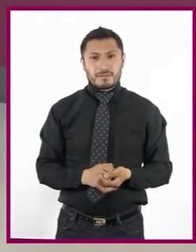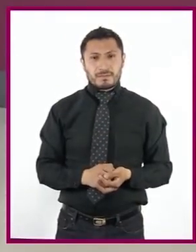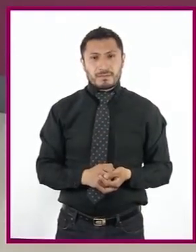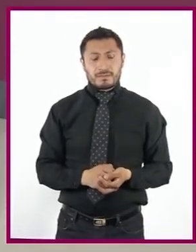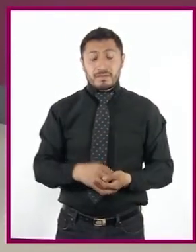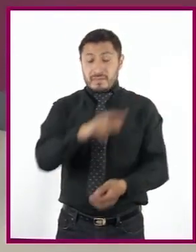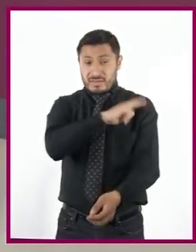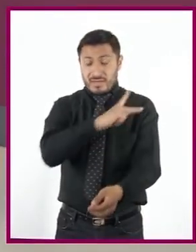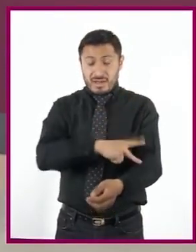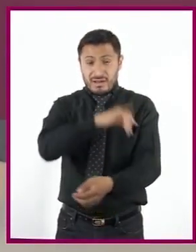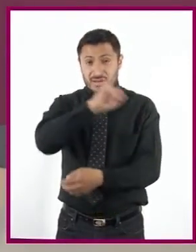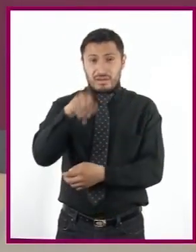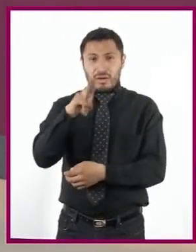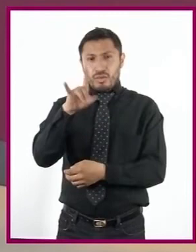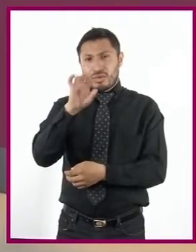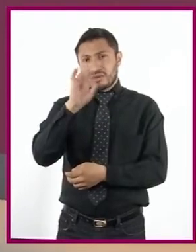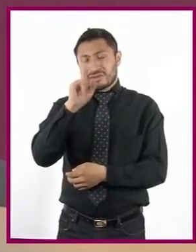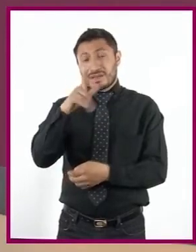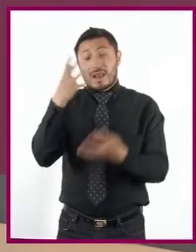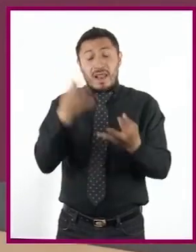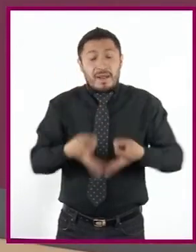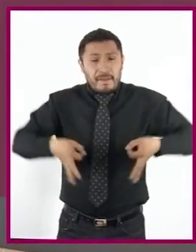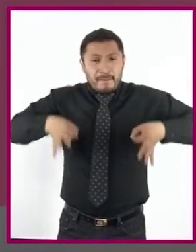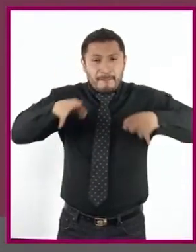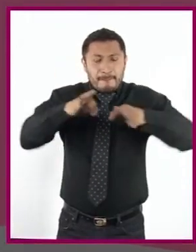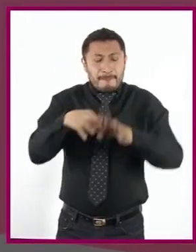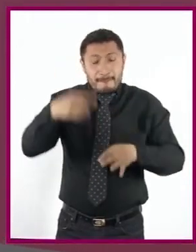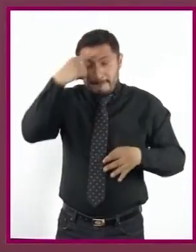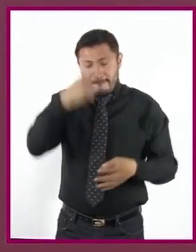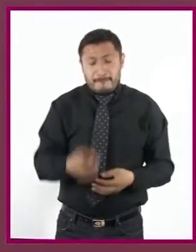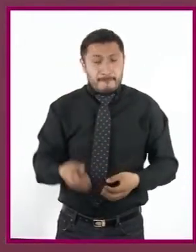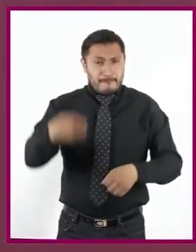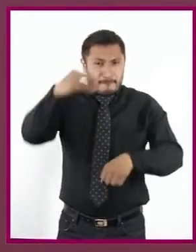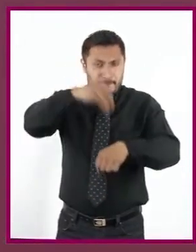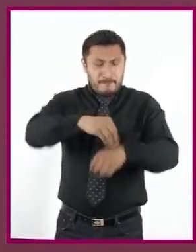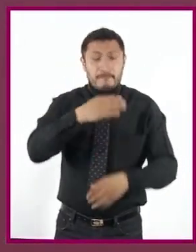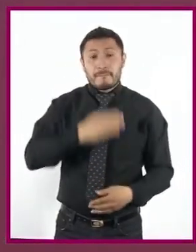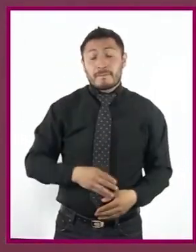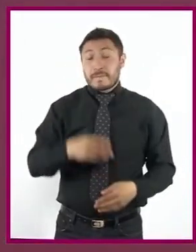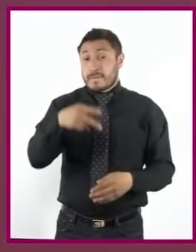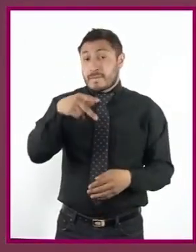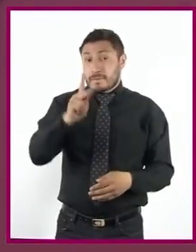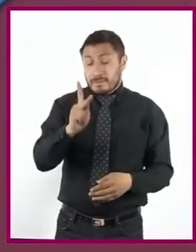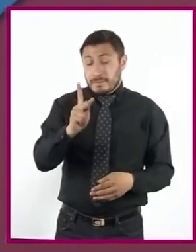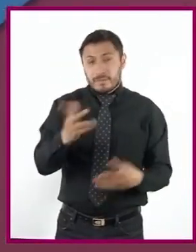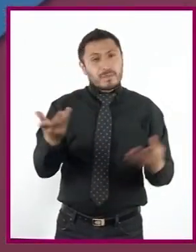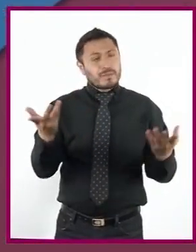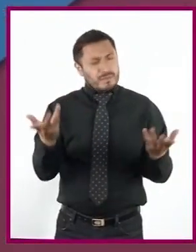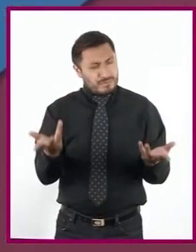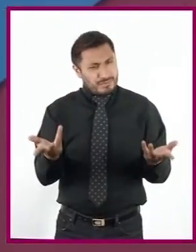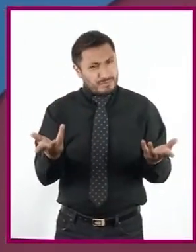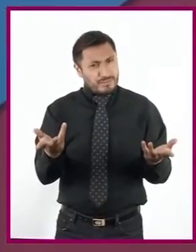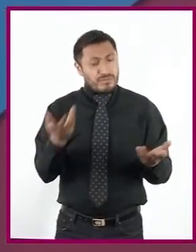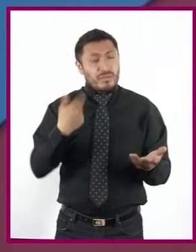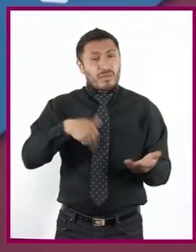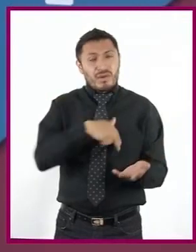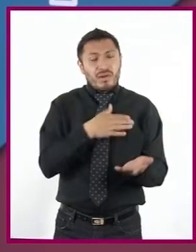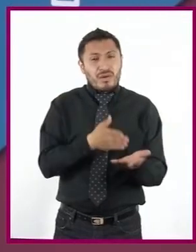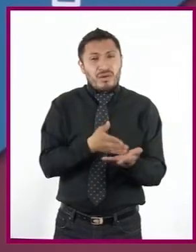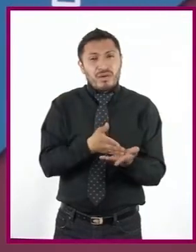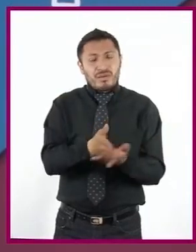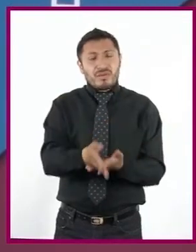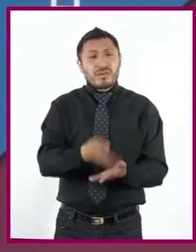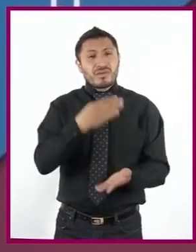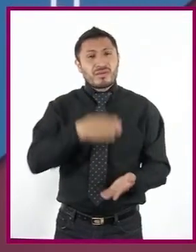El Poder Judicial es parte fundamental al impartir justicia, pero ¿cómo podemos acceder a la